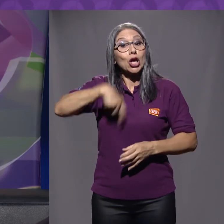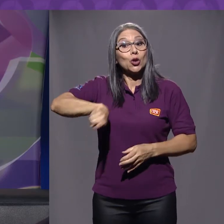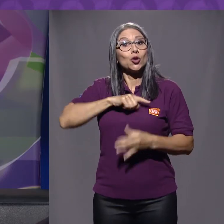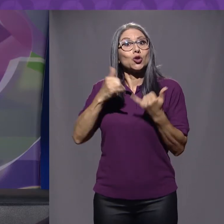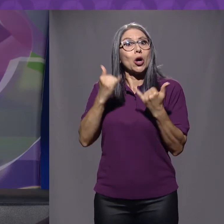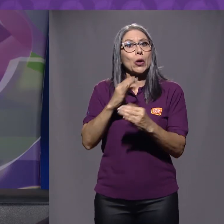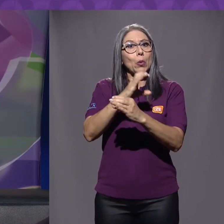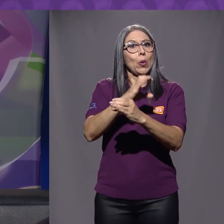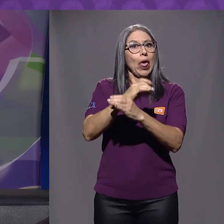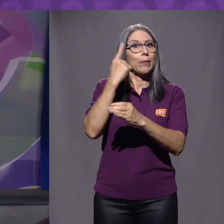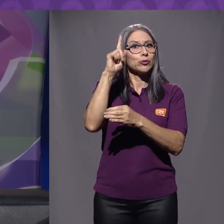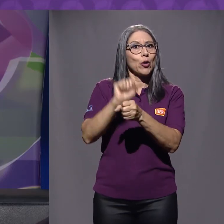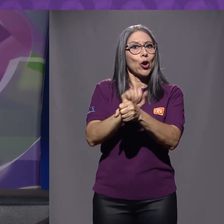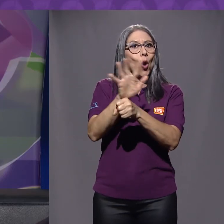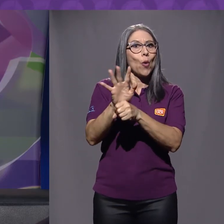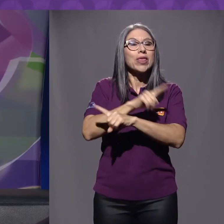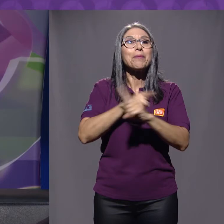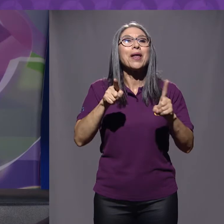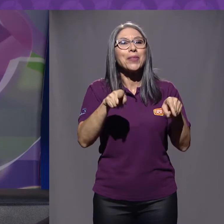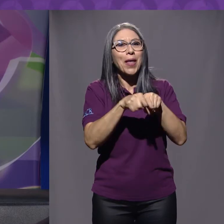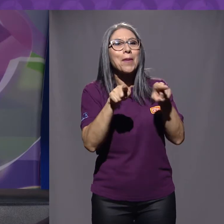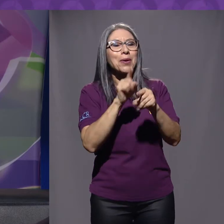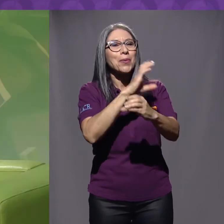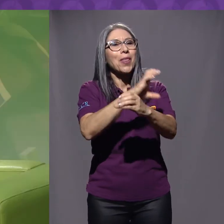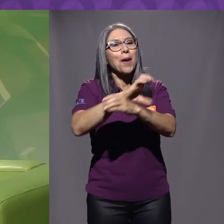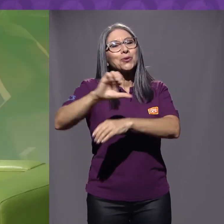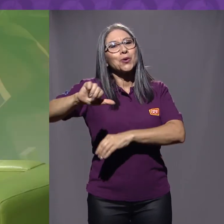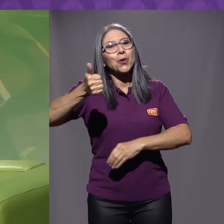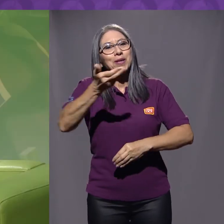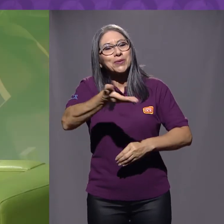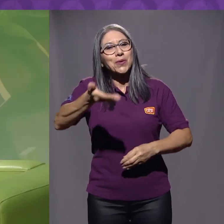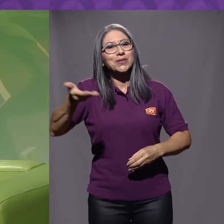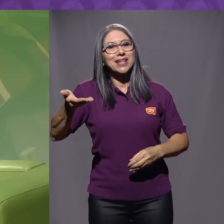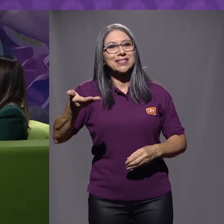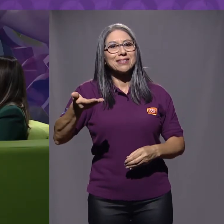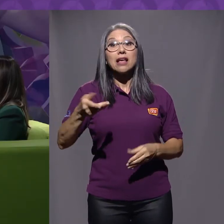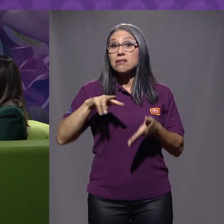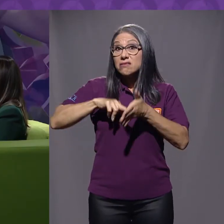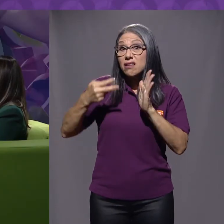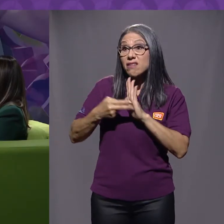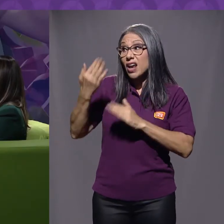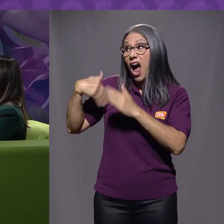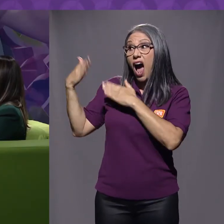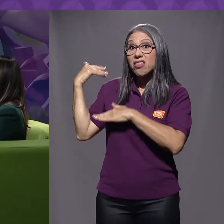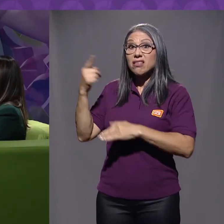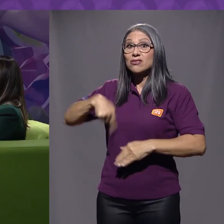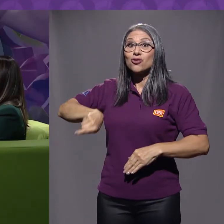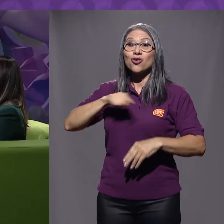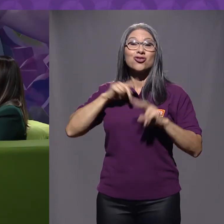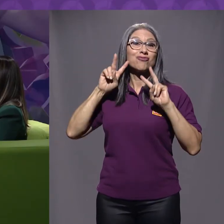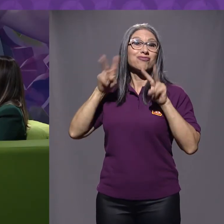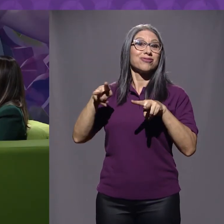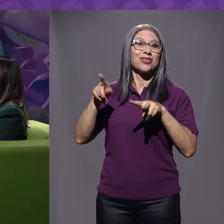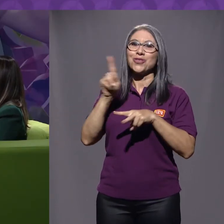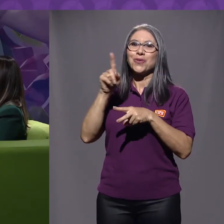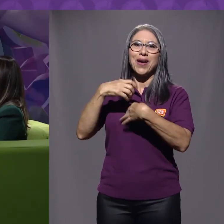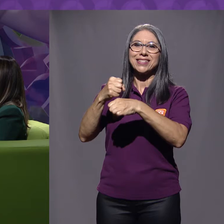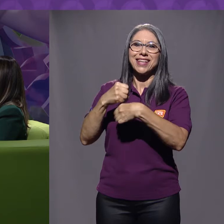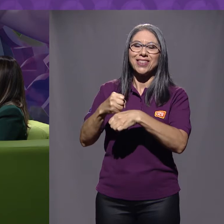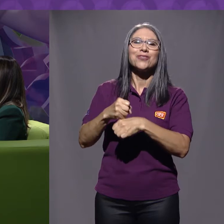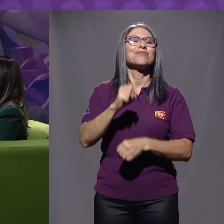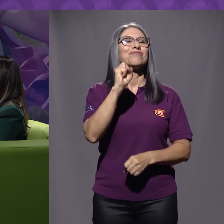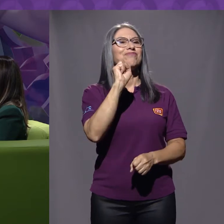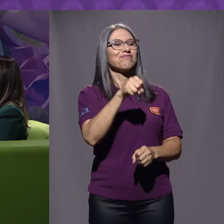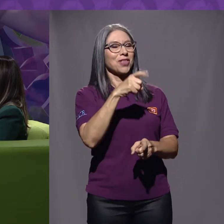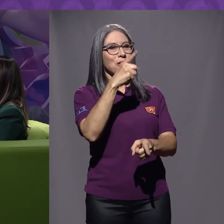combatimos el COVID, pero logramos incidir en todo esto. Y evidenció que no lo estábamos haciendo. Es correcto. Entonces, ahí yo creo que tenemos que entonces